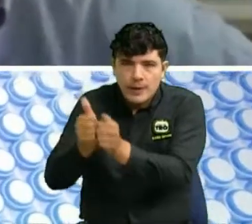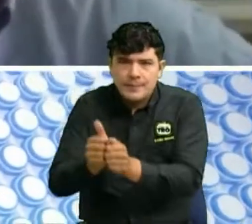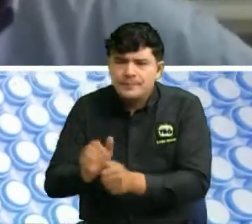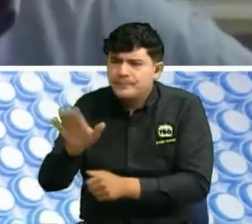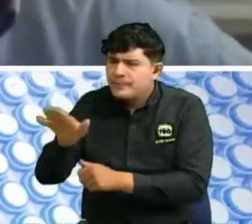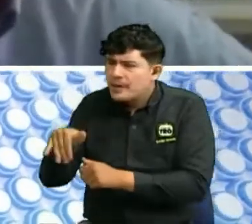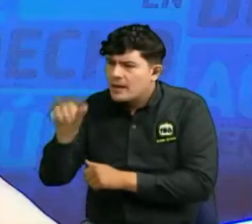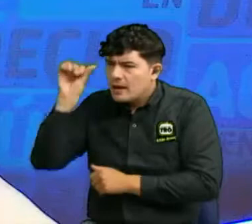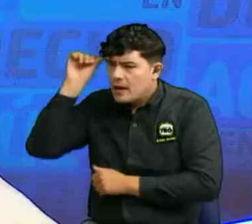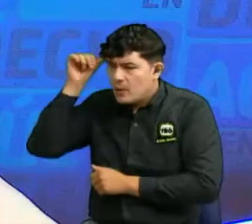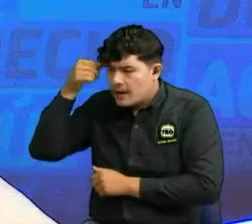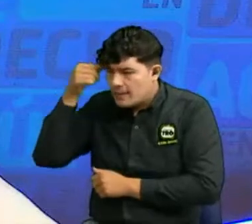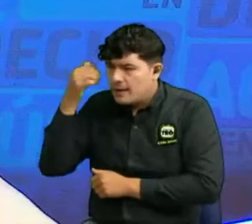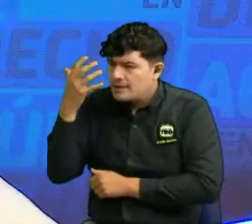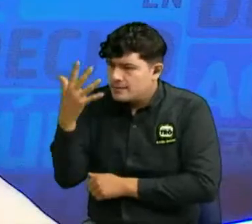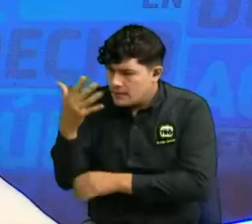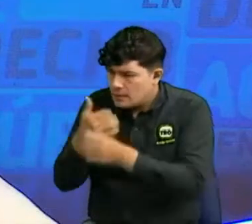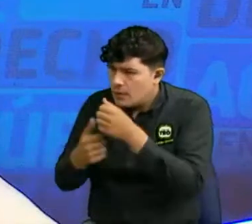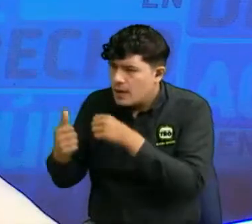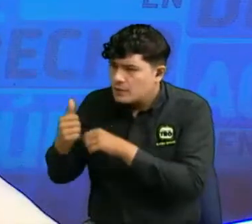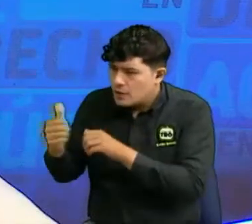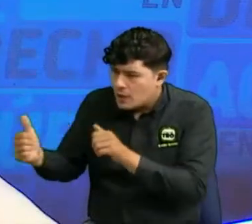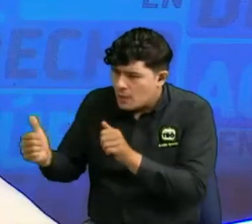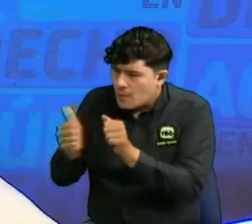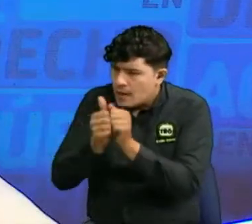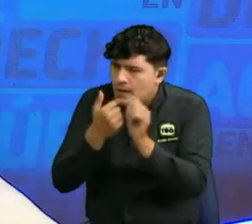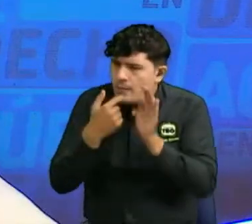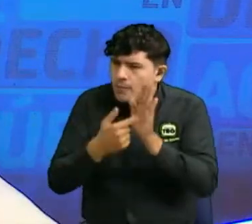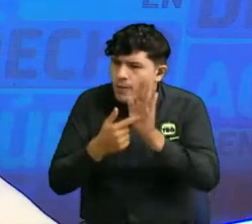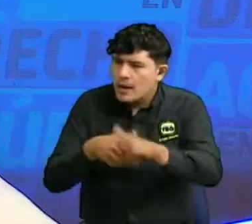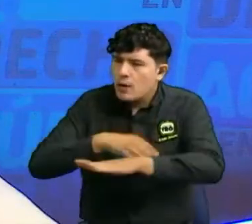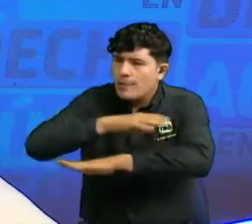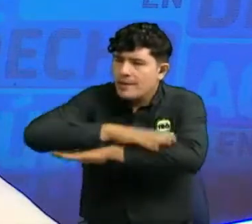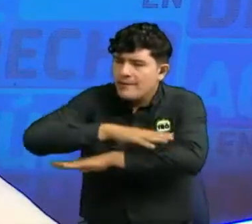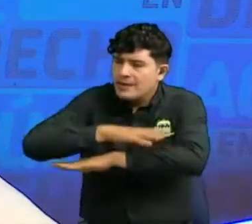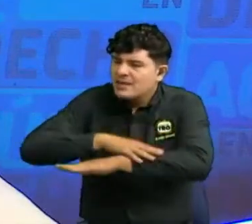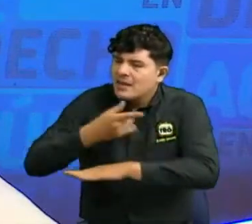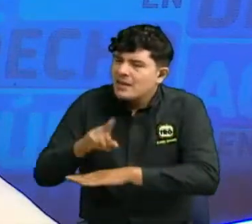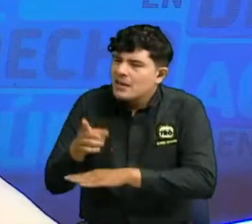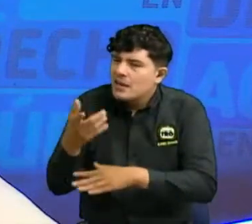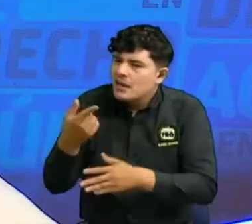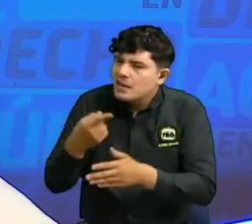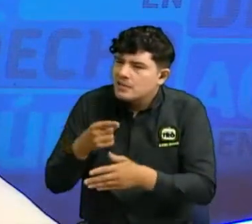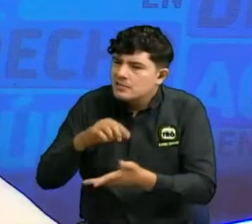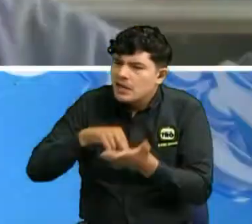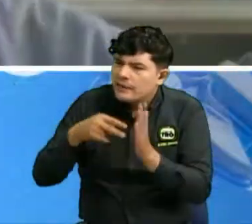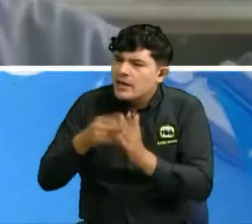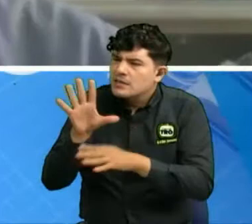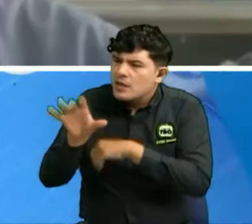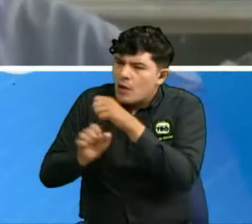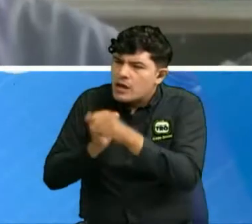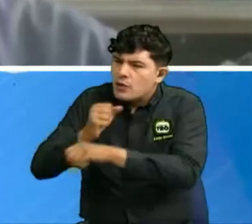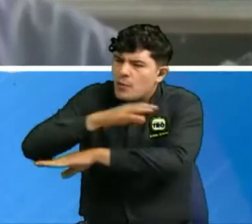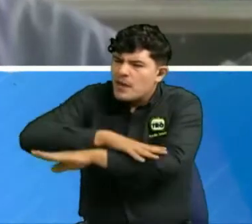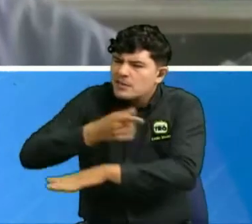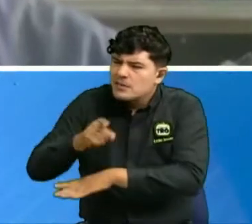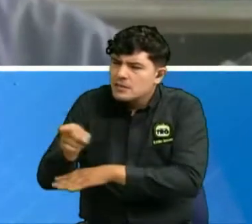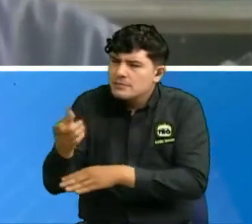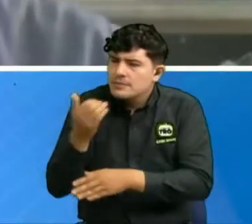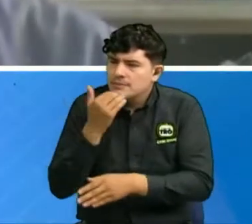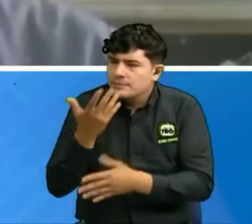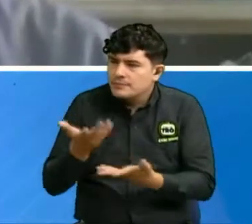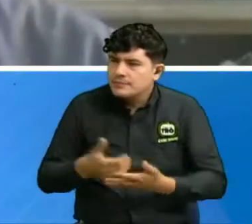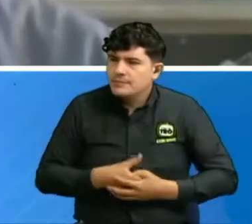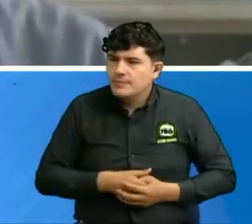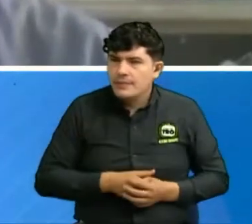5 años, recordémoslo a nuestros televidentes, hablamos de esos 5 años de convivencia, ¿en qué momento, doctor? Cuando estamos